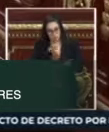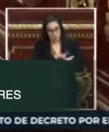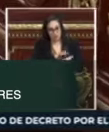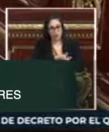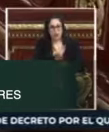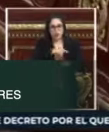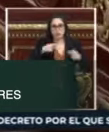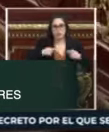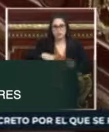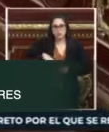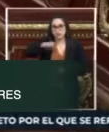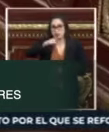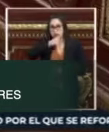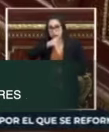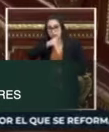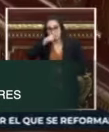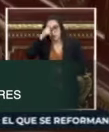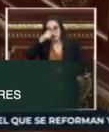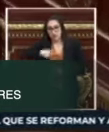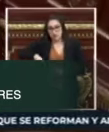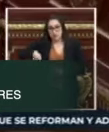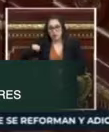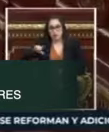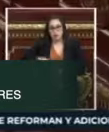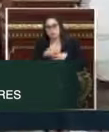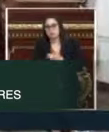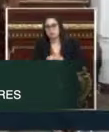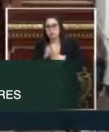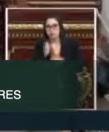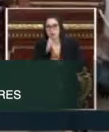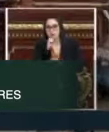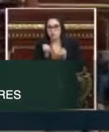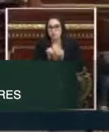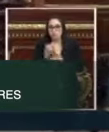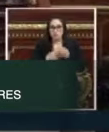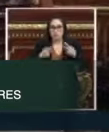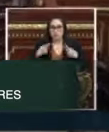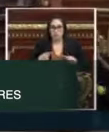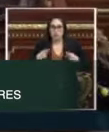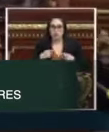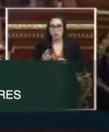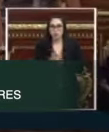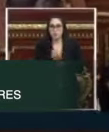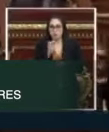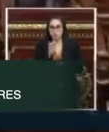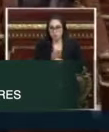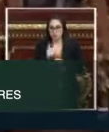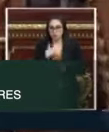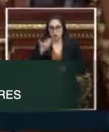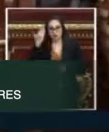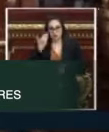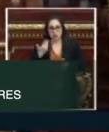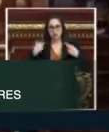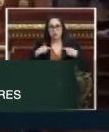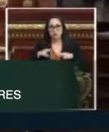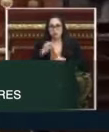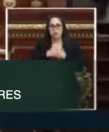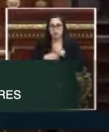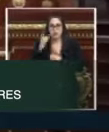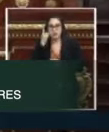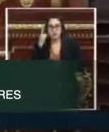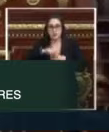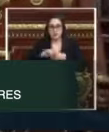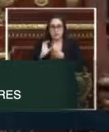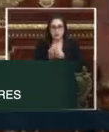la Ciudad de México. El objetivo de dicha modificación es que las personas adultas mayores tengan un mayor y